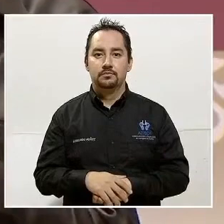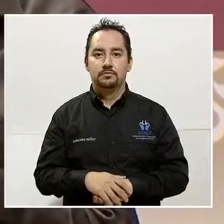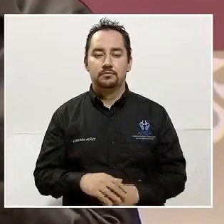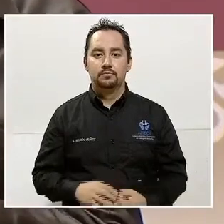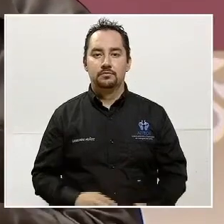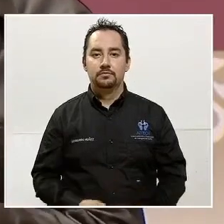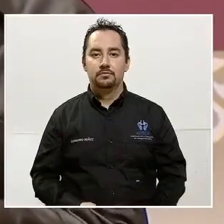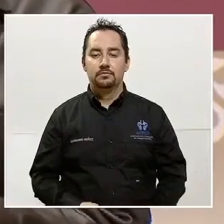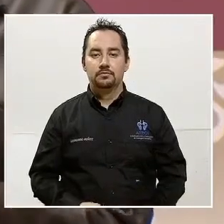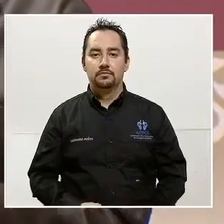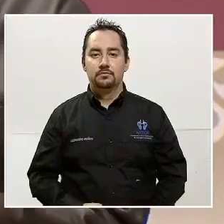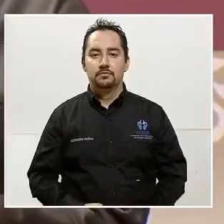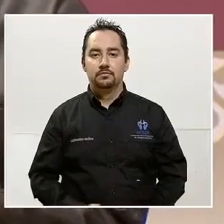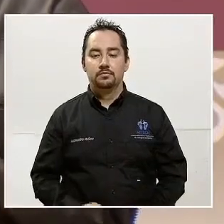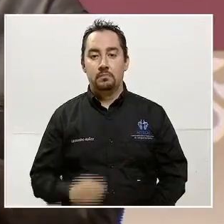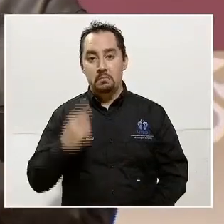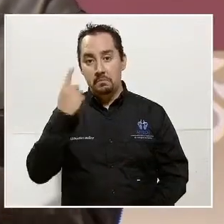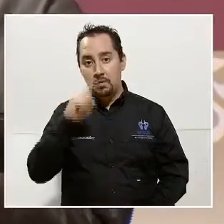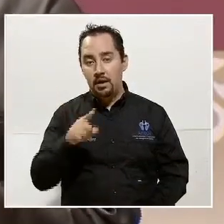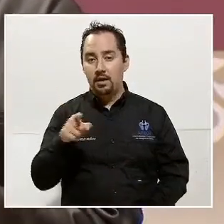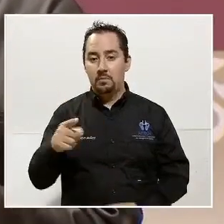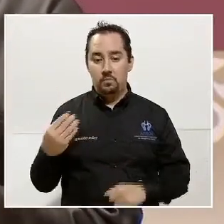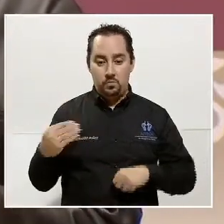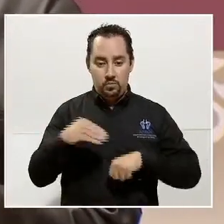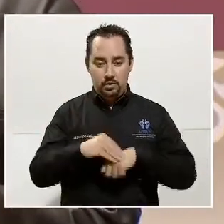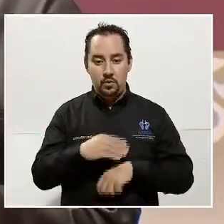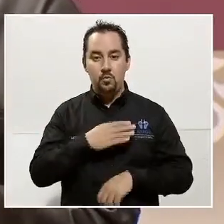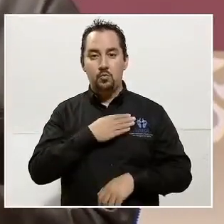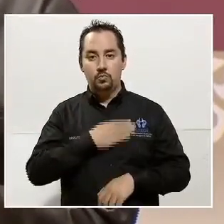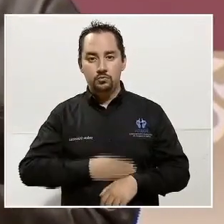la lucha por la justicia social.